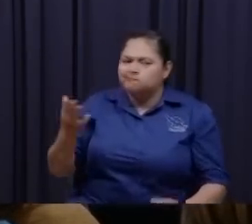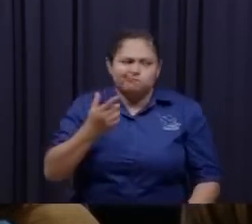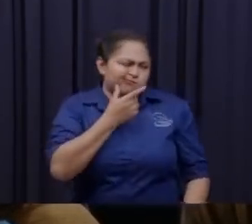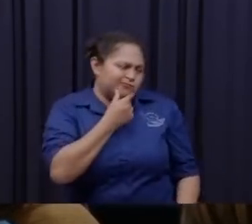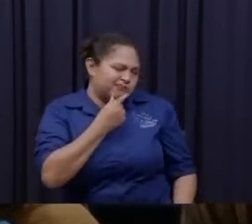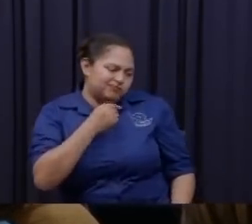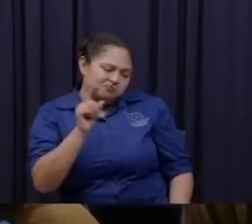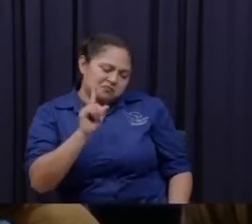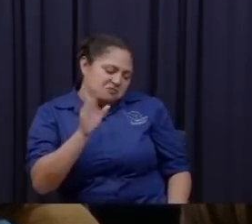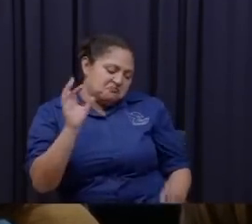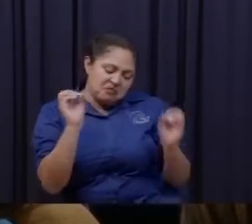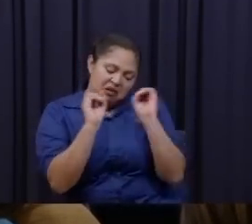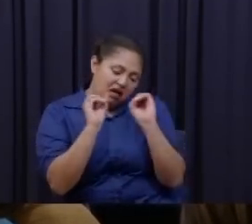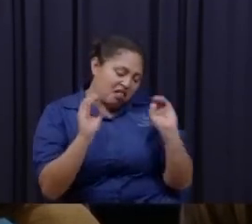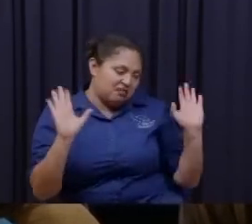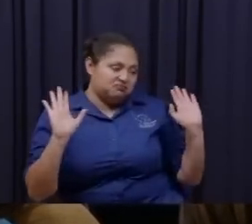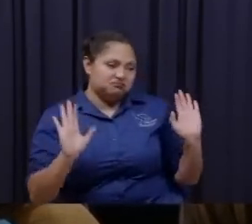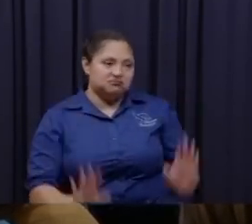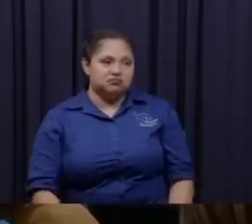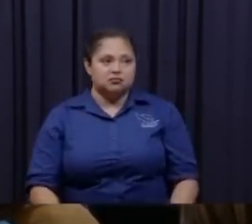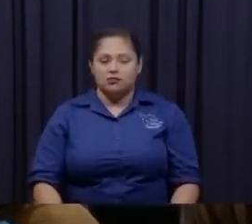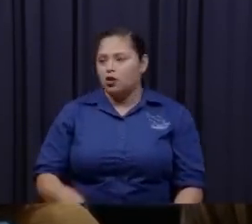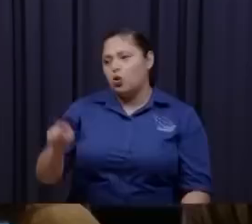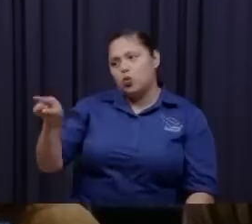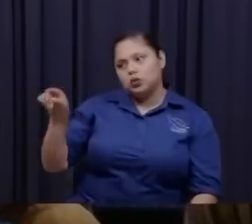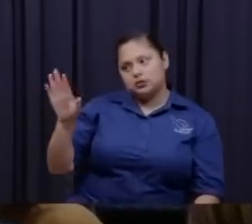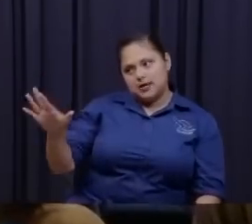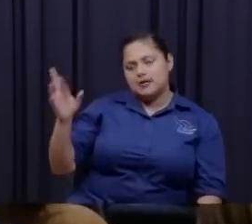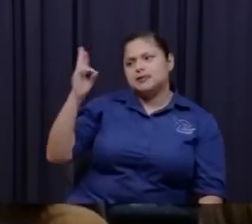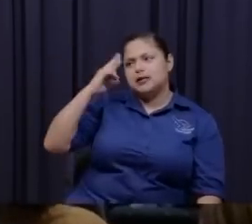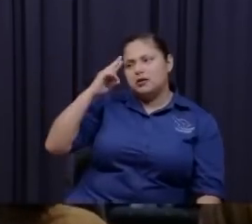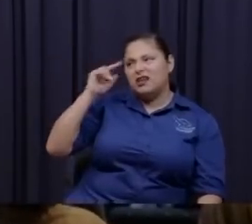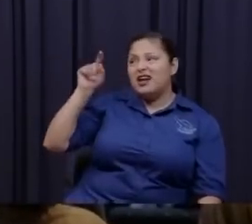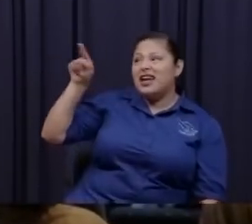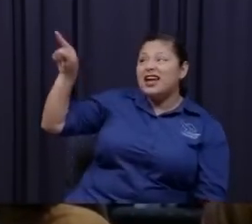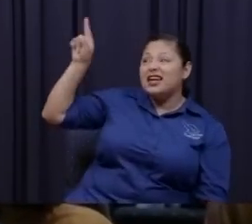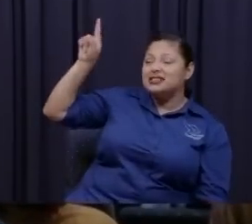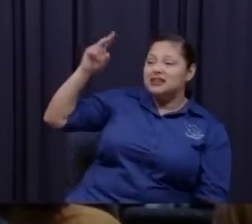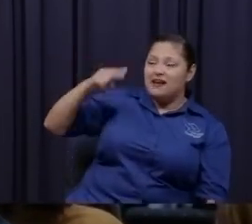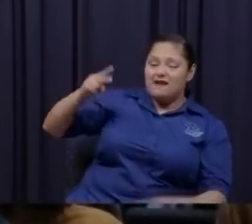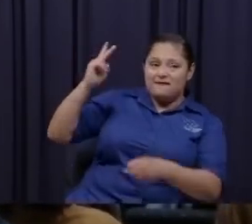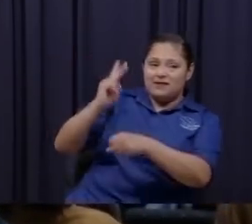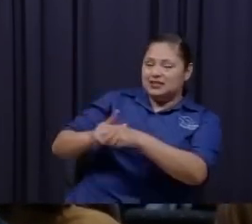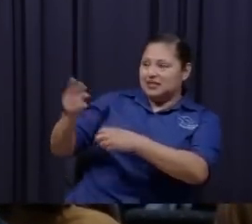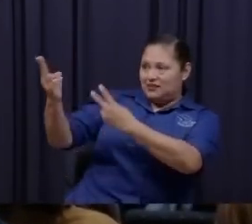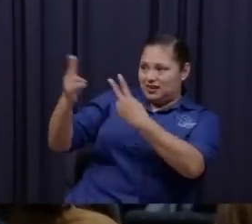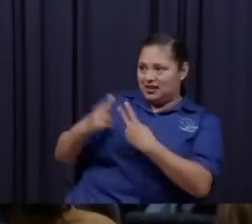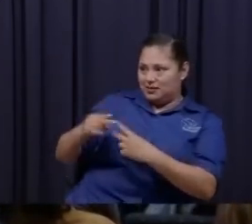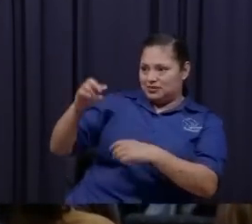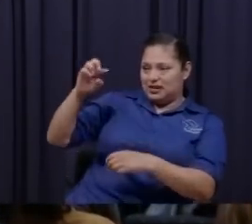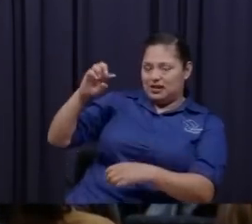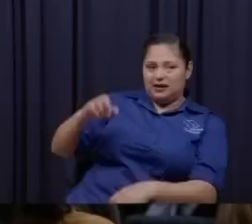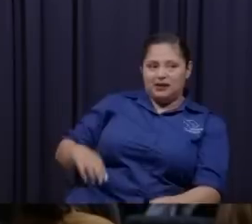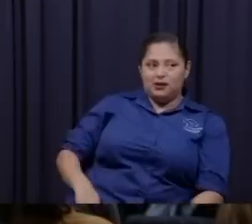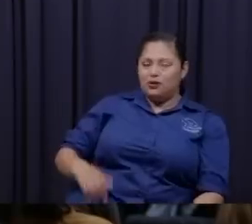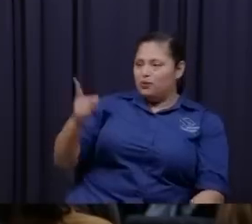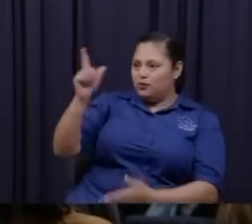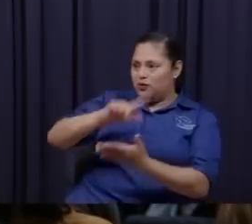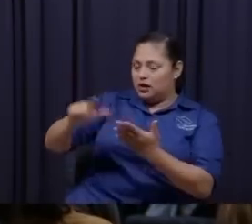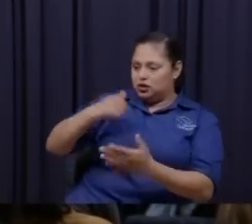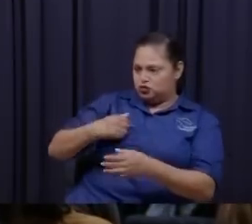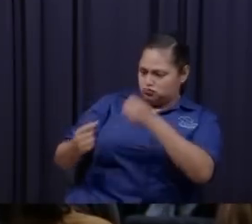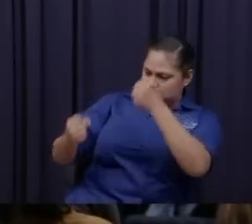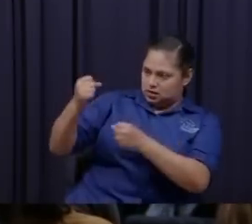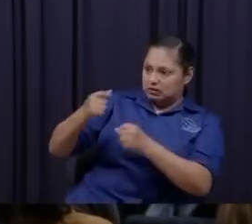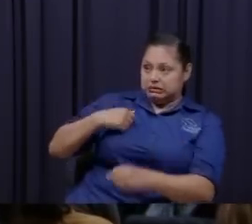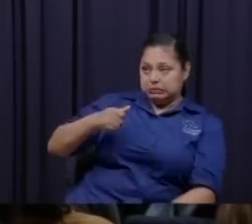No, pues nada. ¿Se recuerda aquella vez que veníamos del Progreso y yo venía manejando y me había